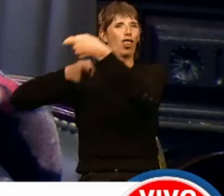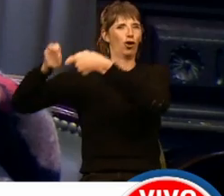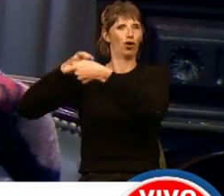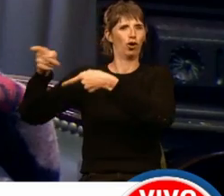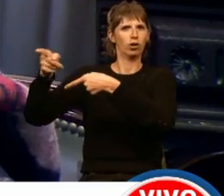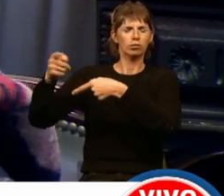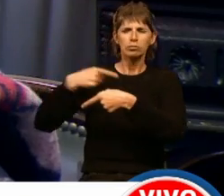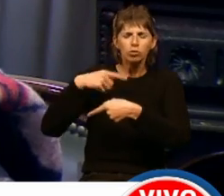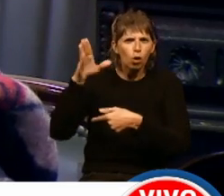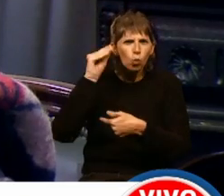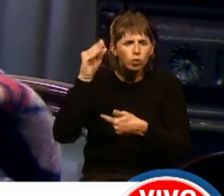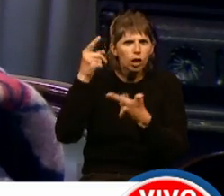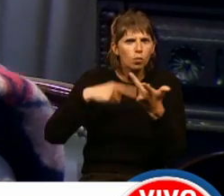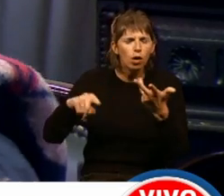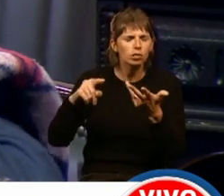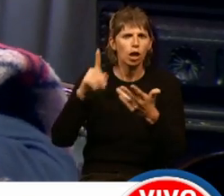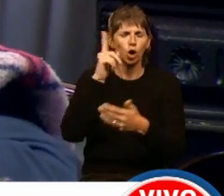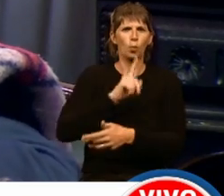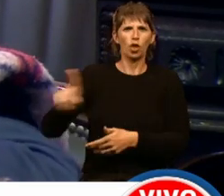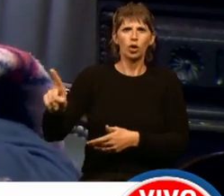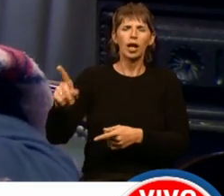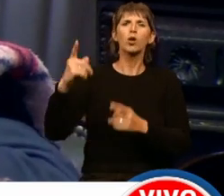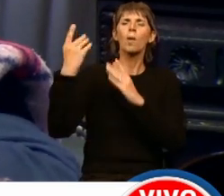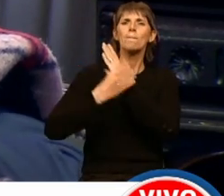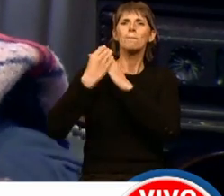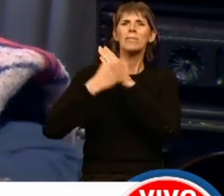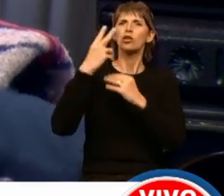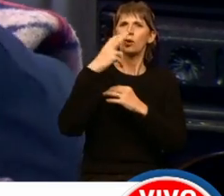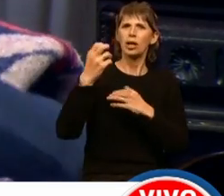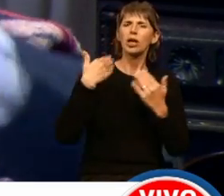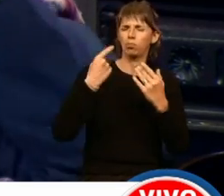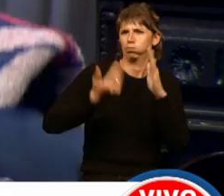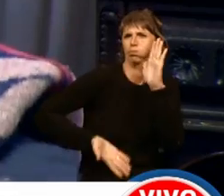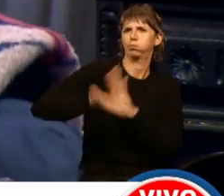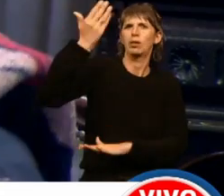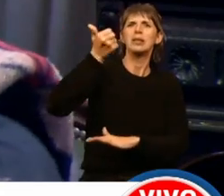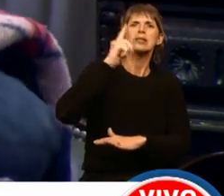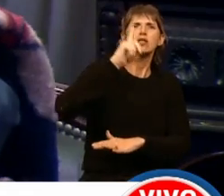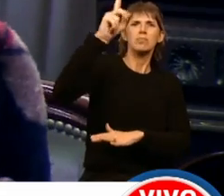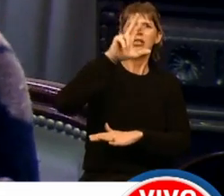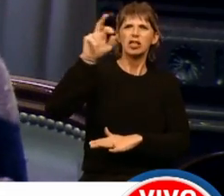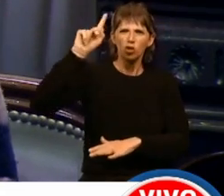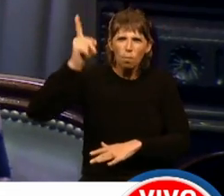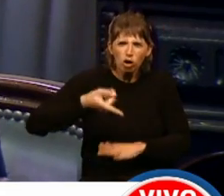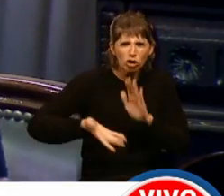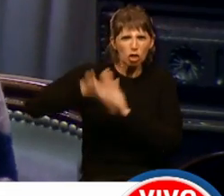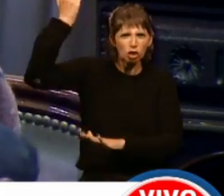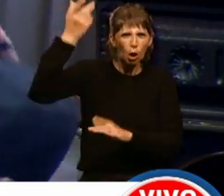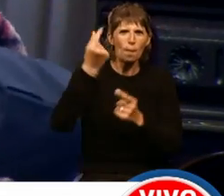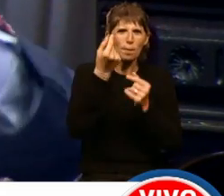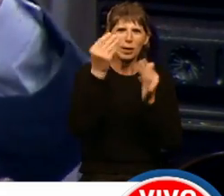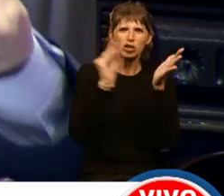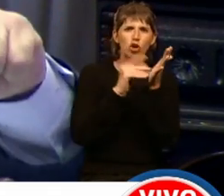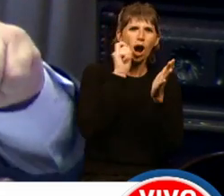cada barbaridad que un ministro de energía podía aumentar el valor del gas domiciliario 6 mil 300 por ciento a estas más de